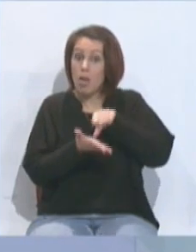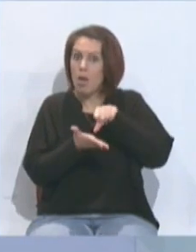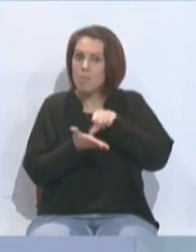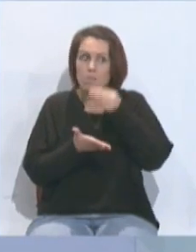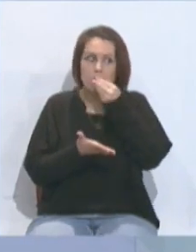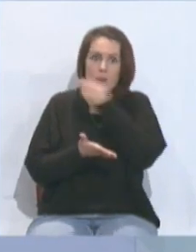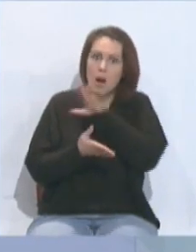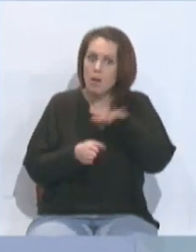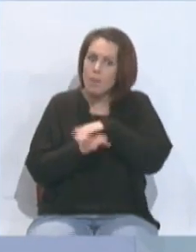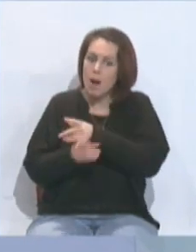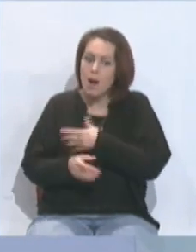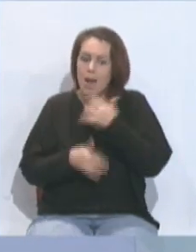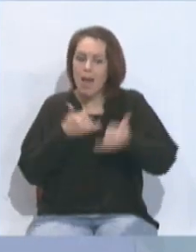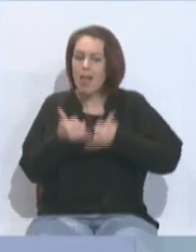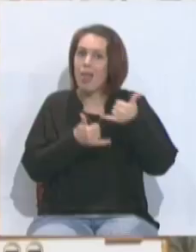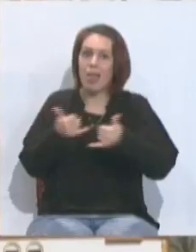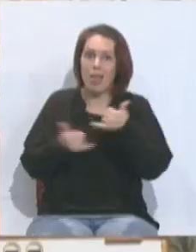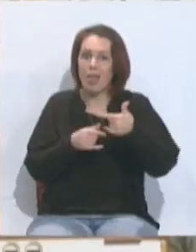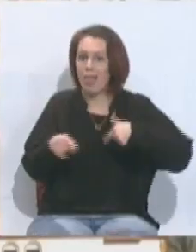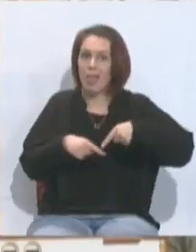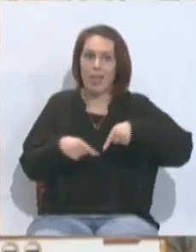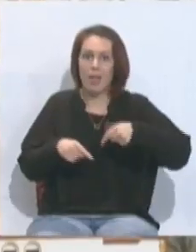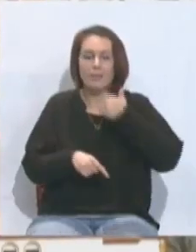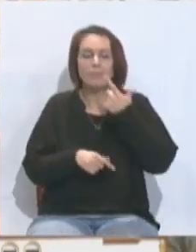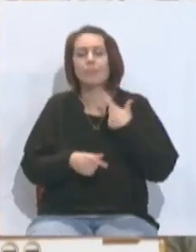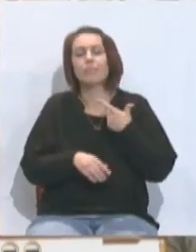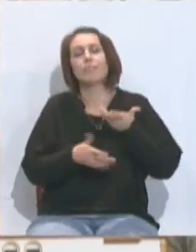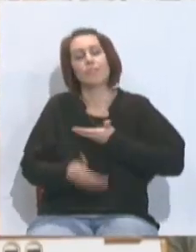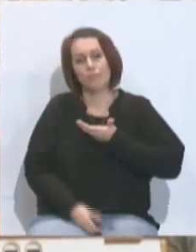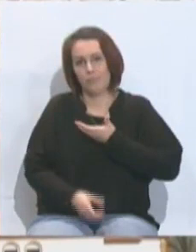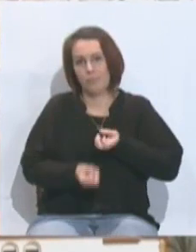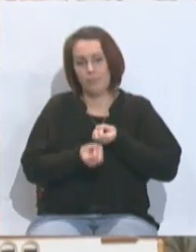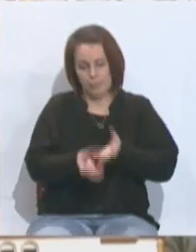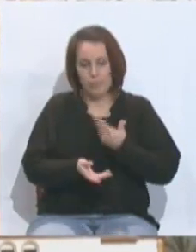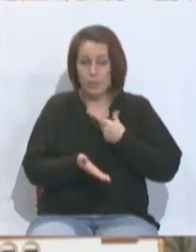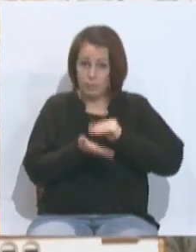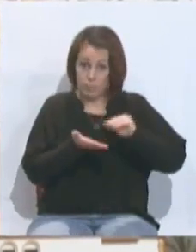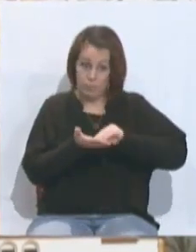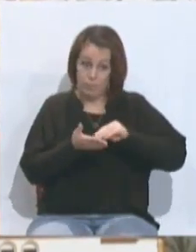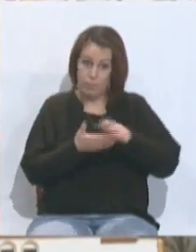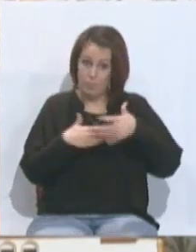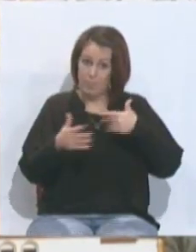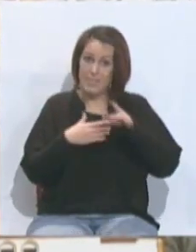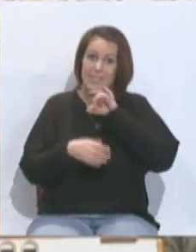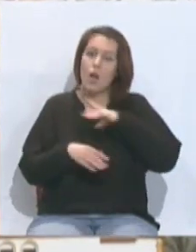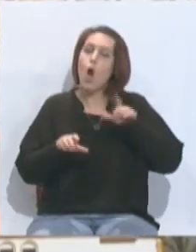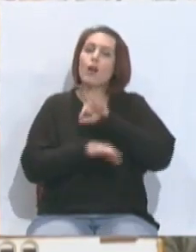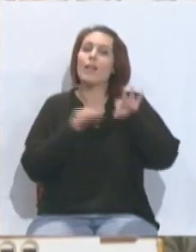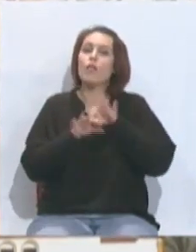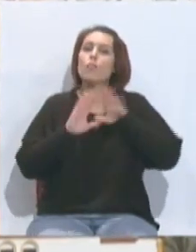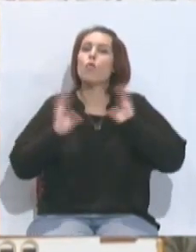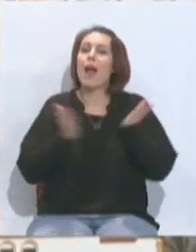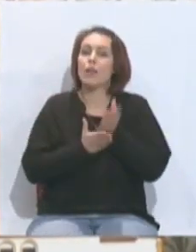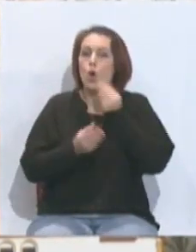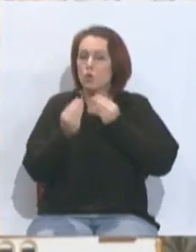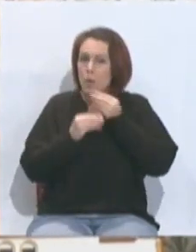ciudades para desplazarse en bicicleta, según ha trasladado el Ayuntamiento. Se trata de un informe elaborado por la Organización Mundial de